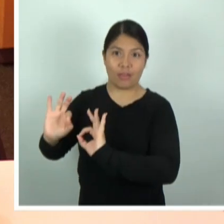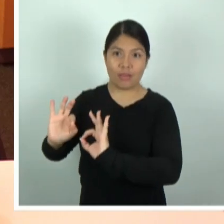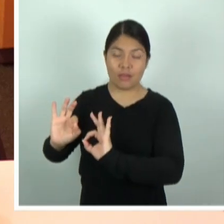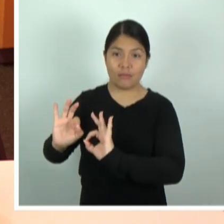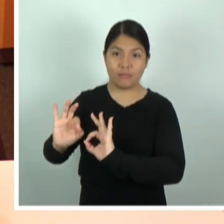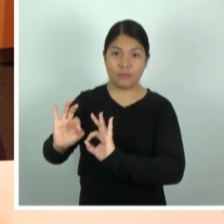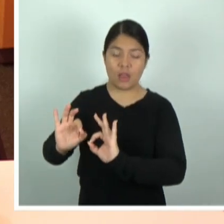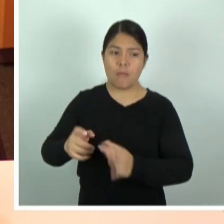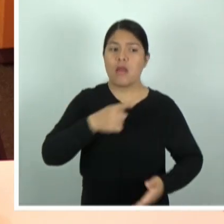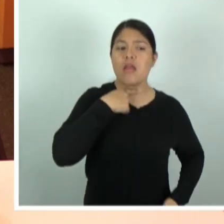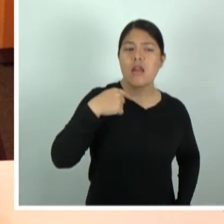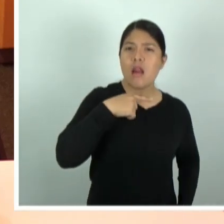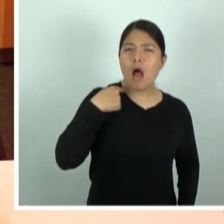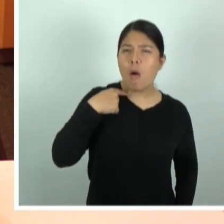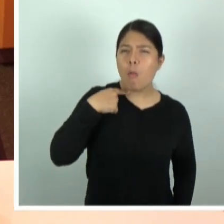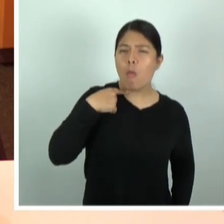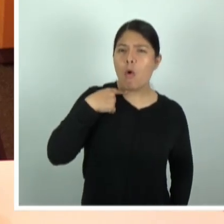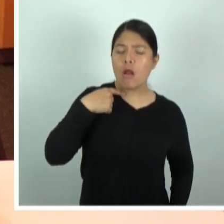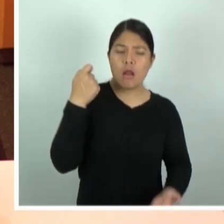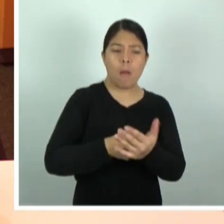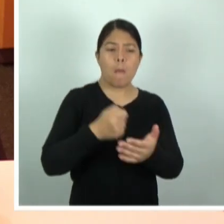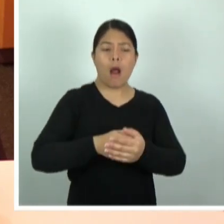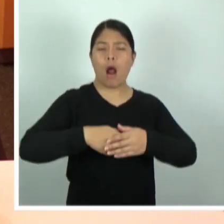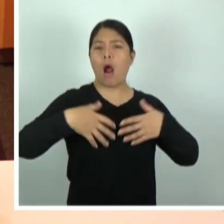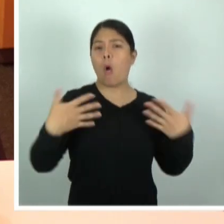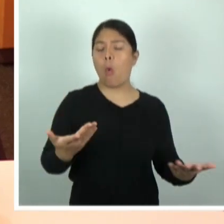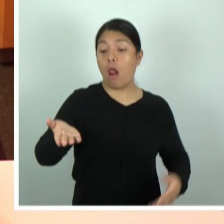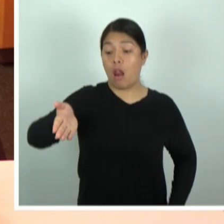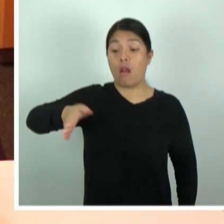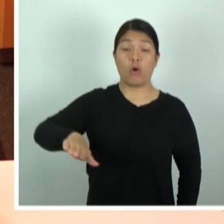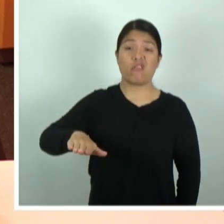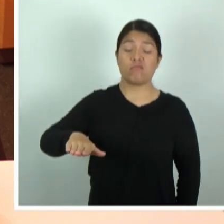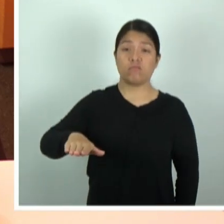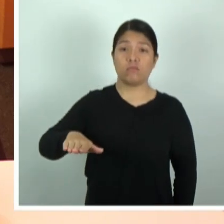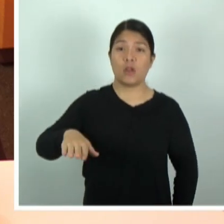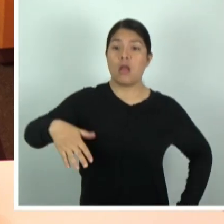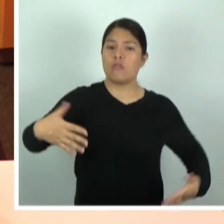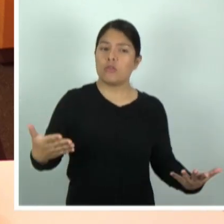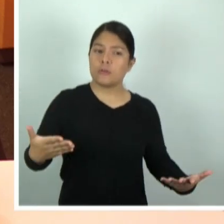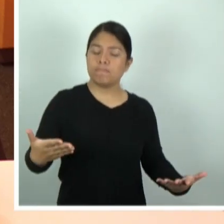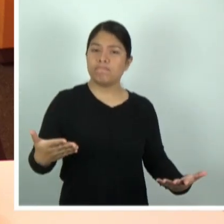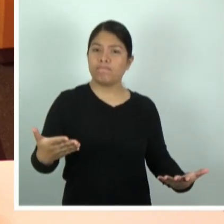la paga del pecado es la muerte. Por eso, para que nadie te pueda